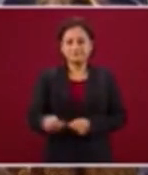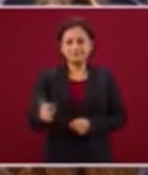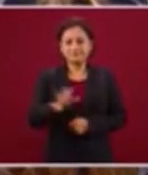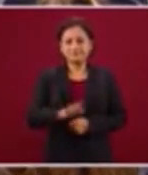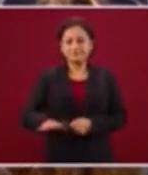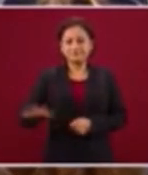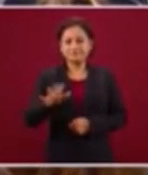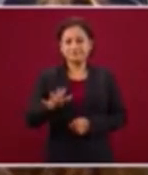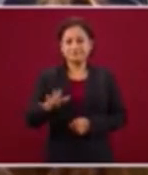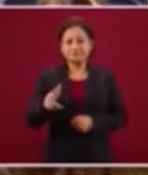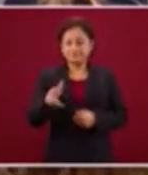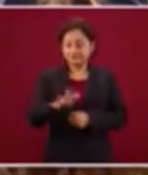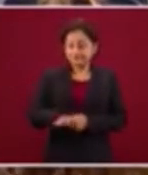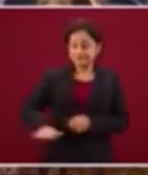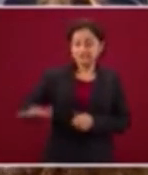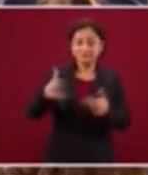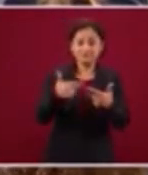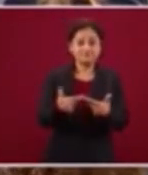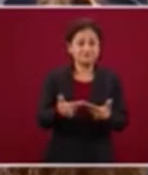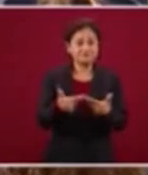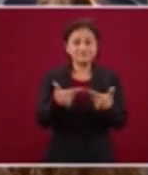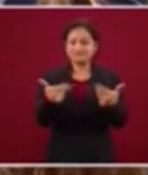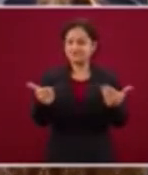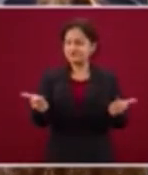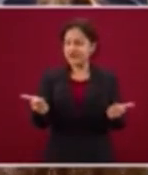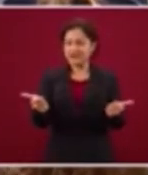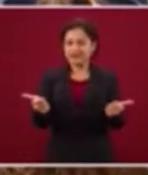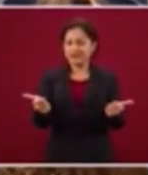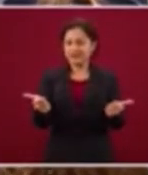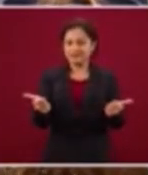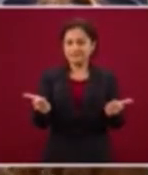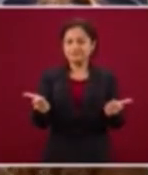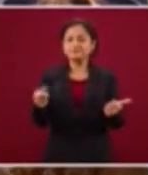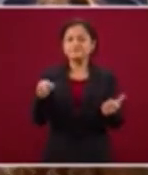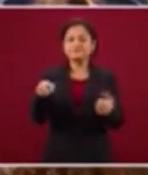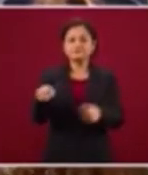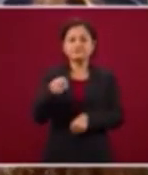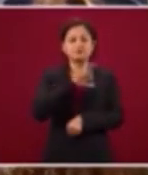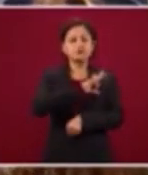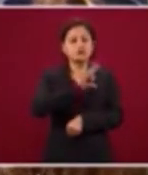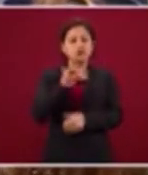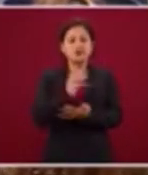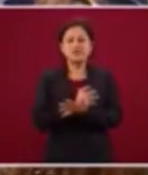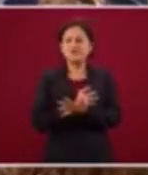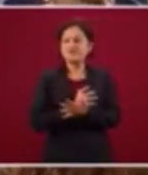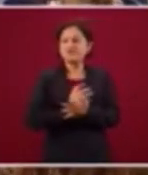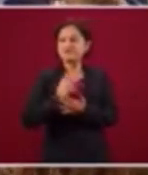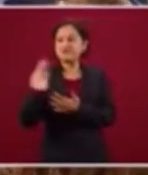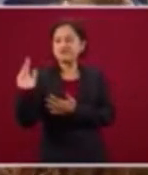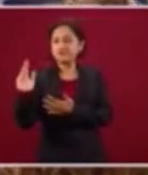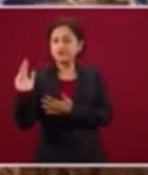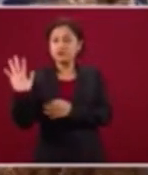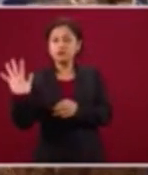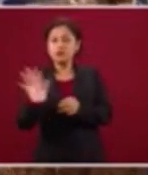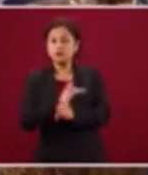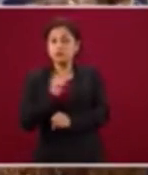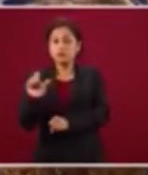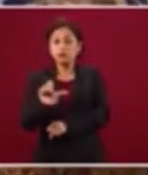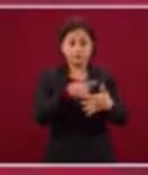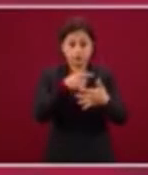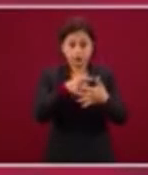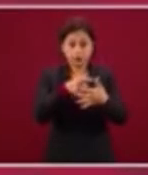nadie tendrá derecho a lo superfluo mientras alguien carezca de lo